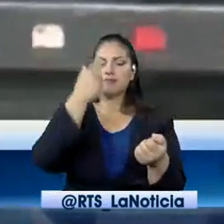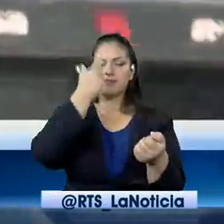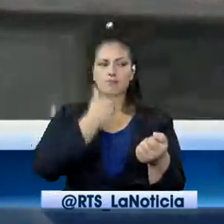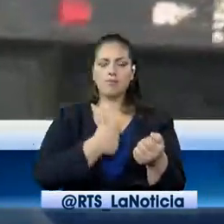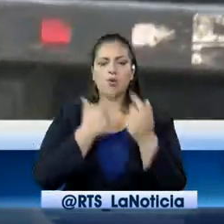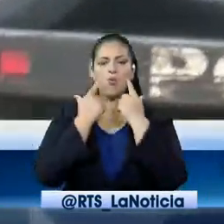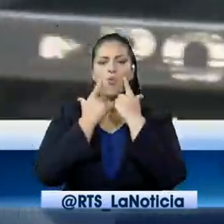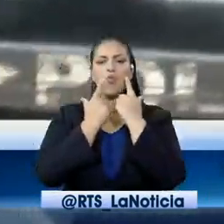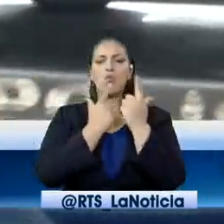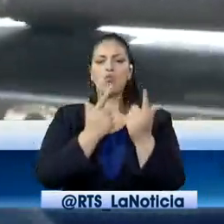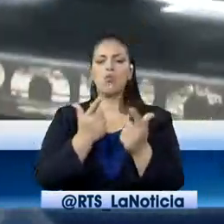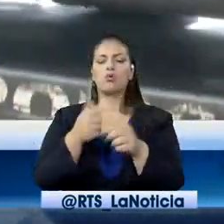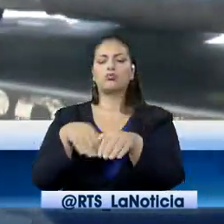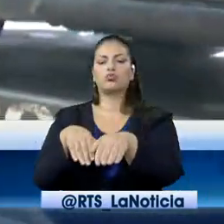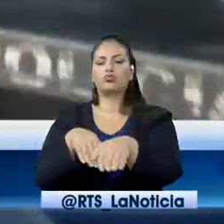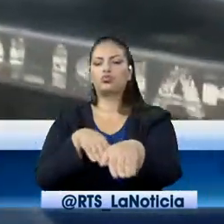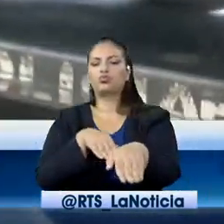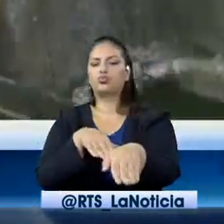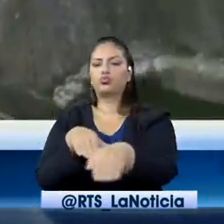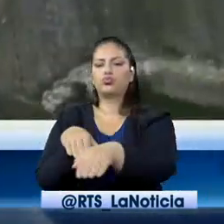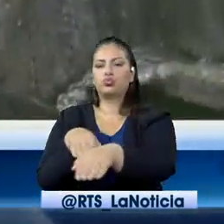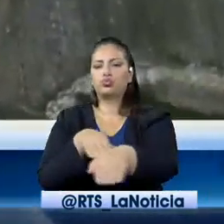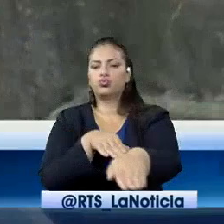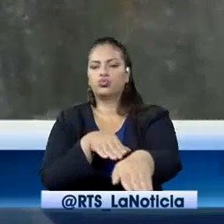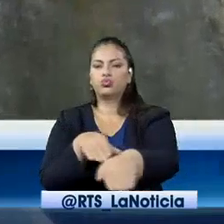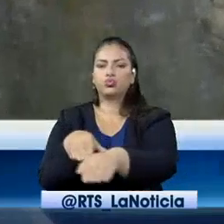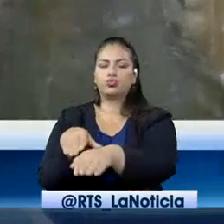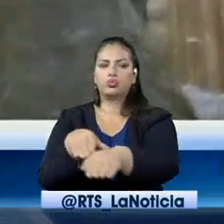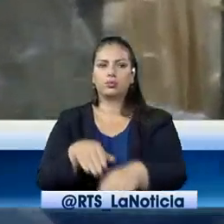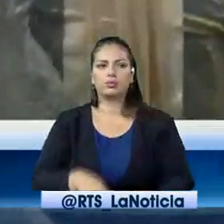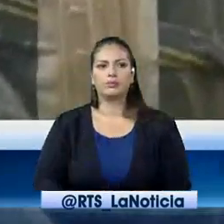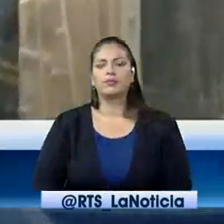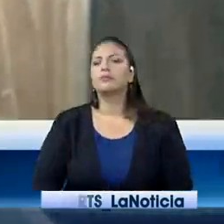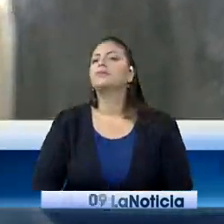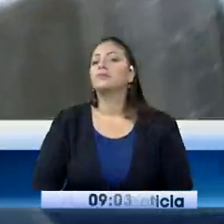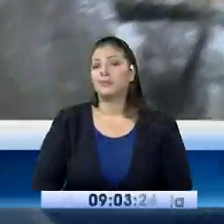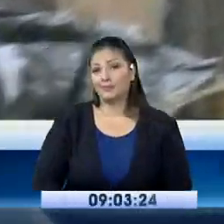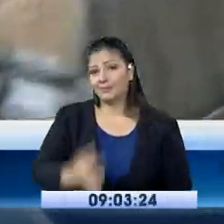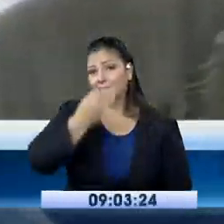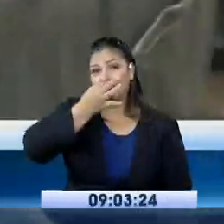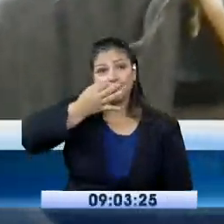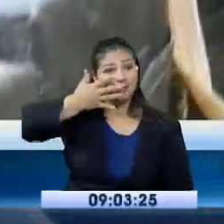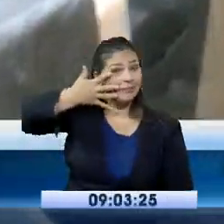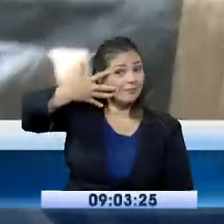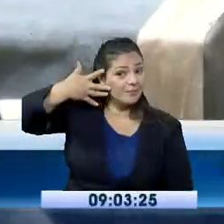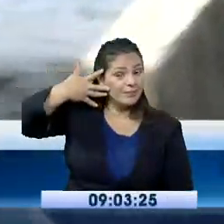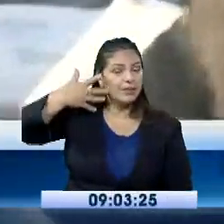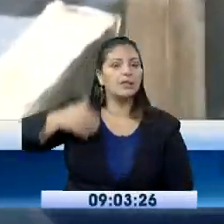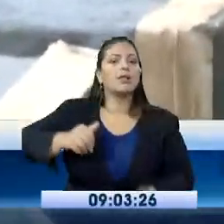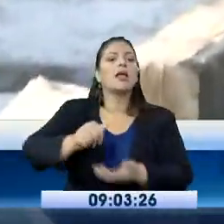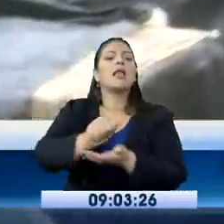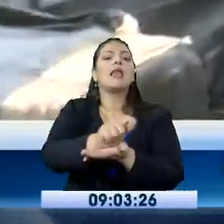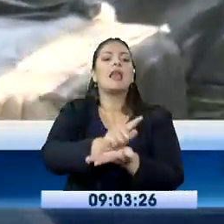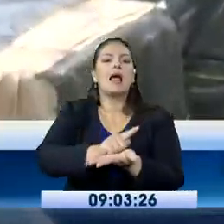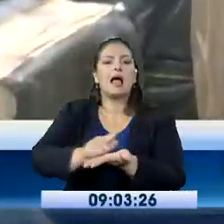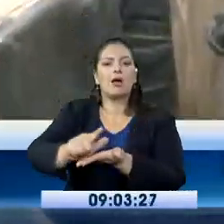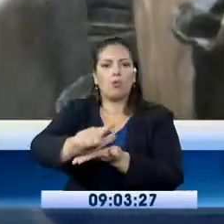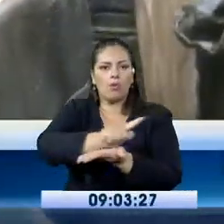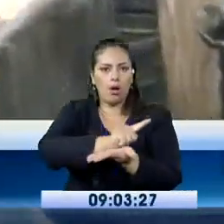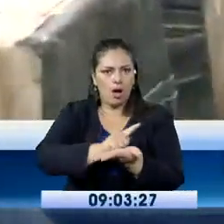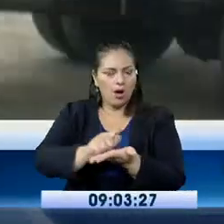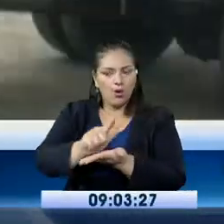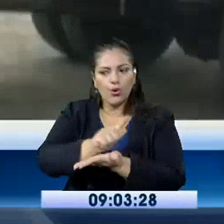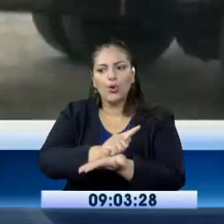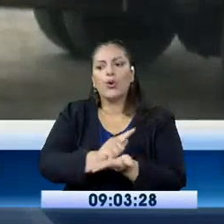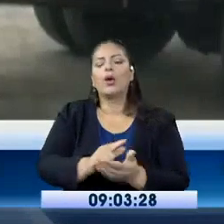Venía desde el lago Agrio, la ruta Santo Domingo, llegando acá. No sabemos todavía si es que esto iba a